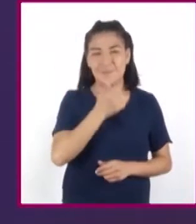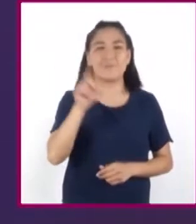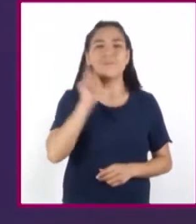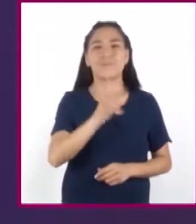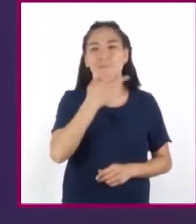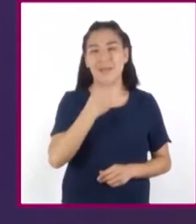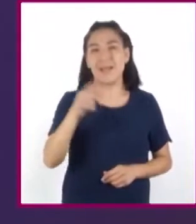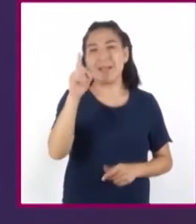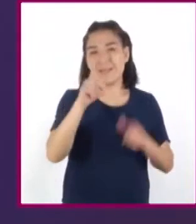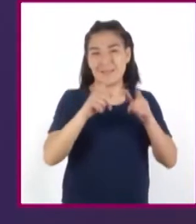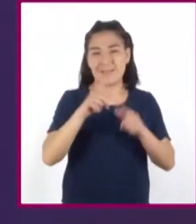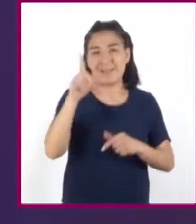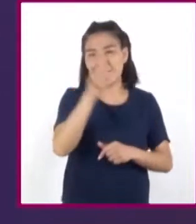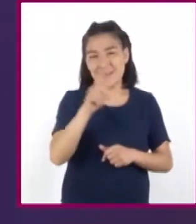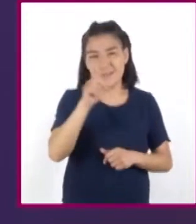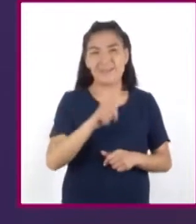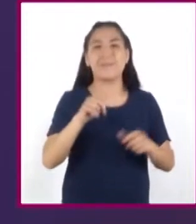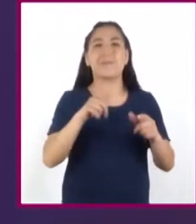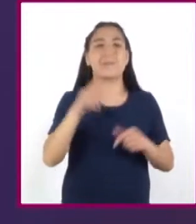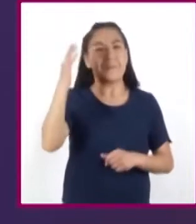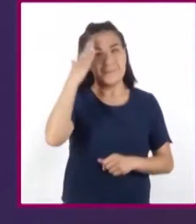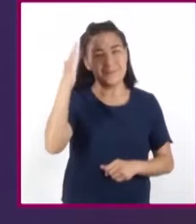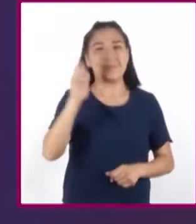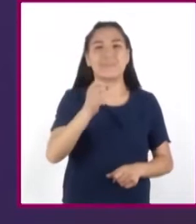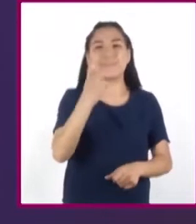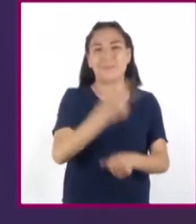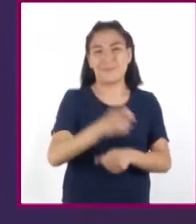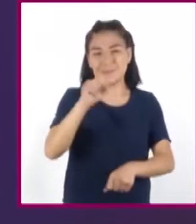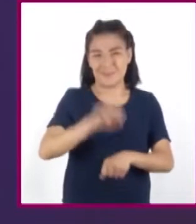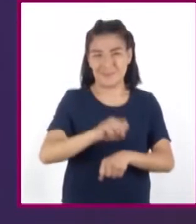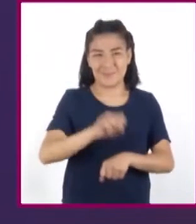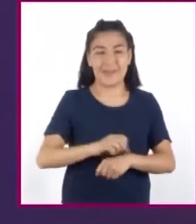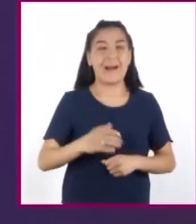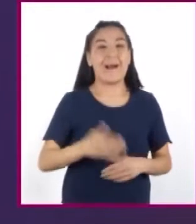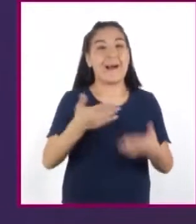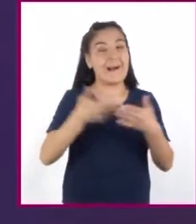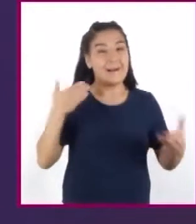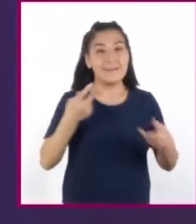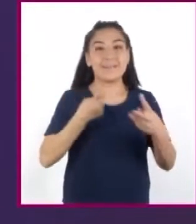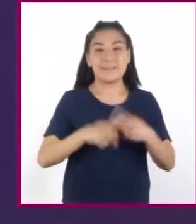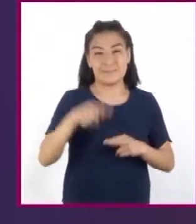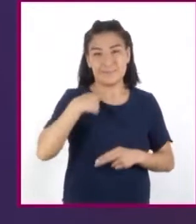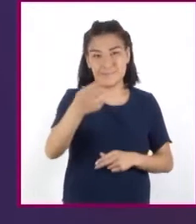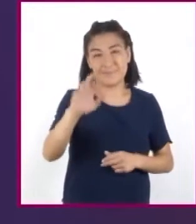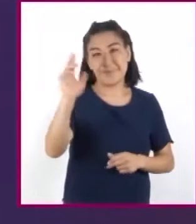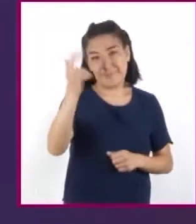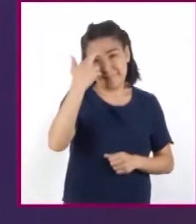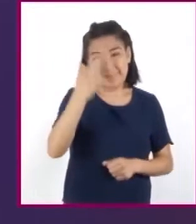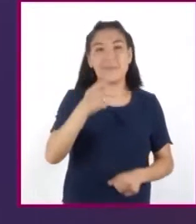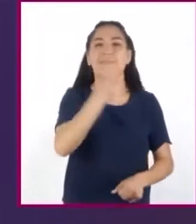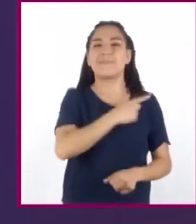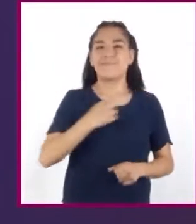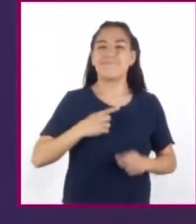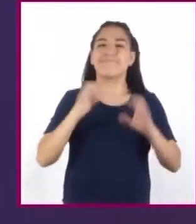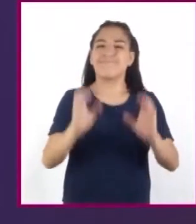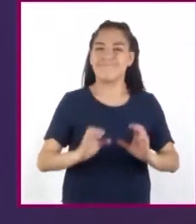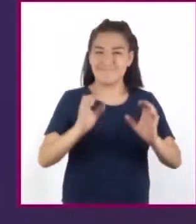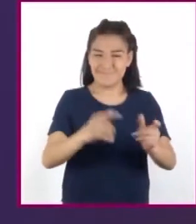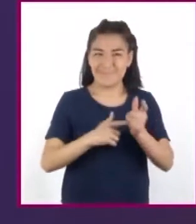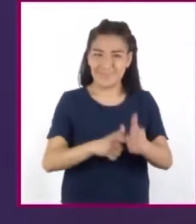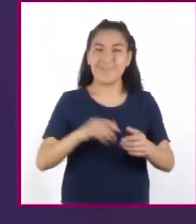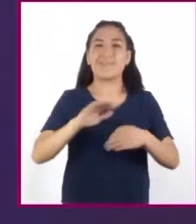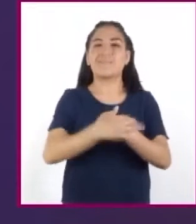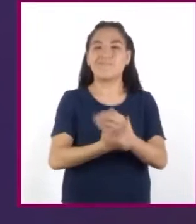lengua materna de segundo grado de secundaria. Antes de iniciar, les recuerdo que debemos seguir cuidándonos,